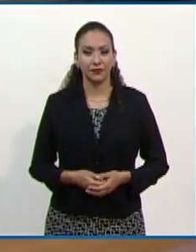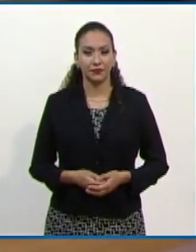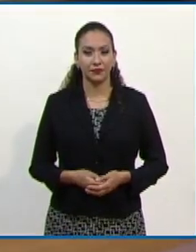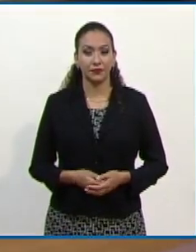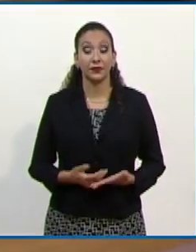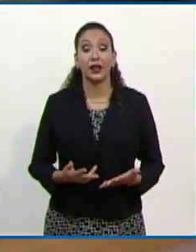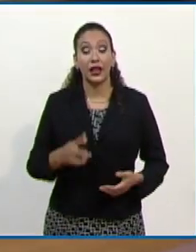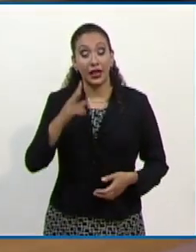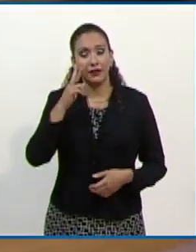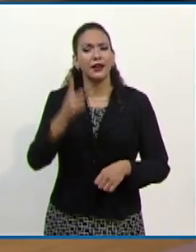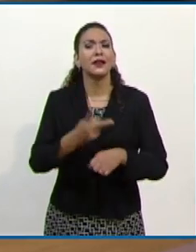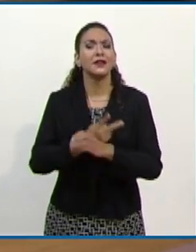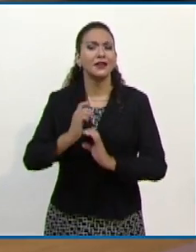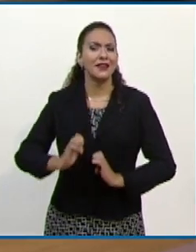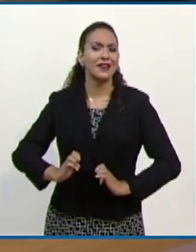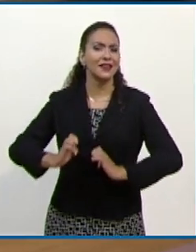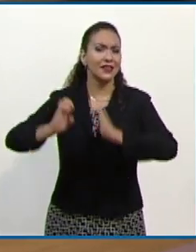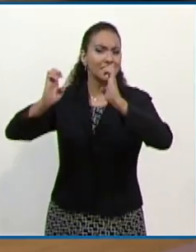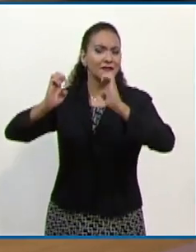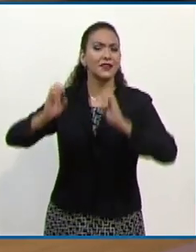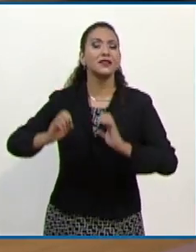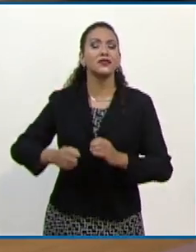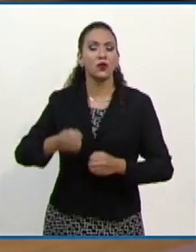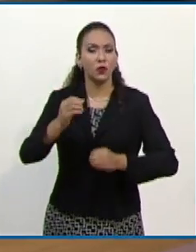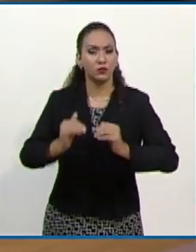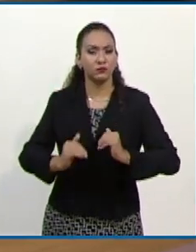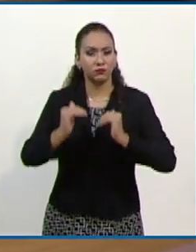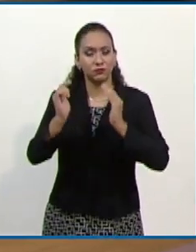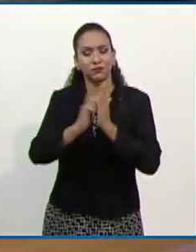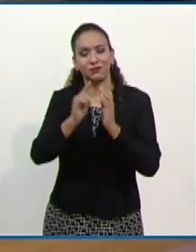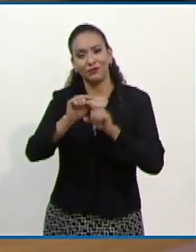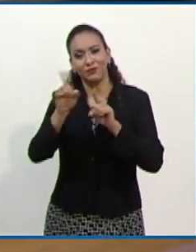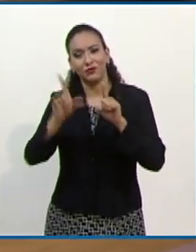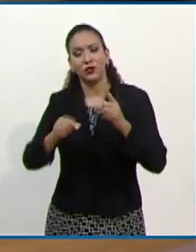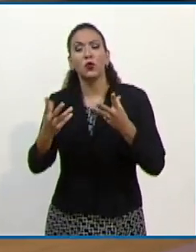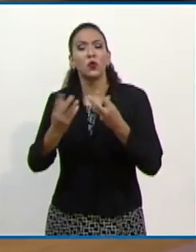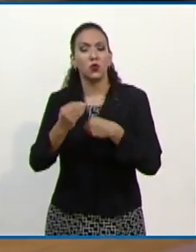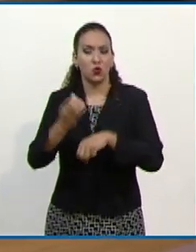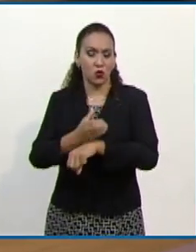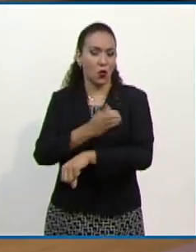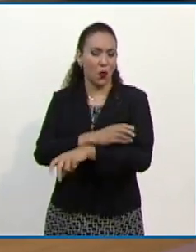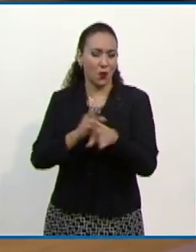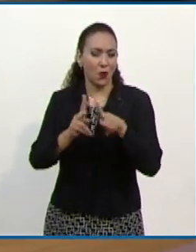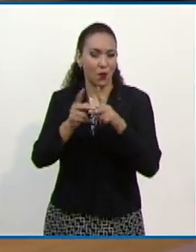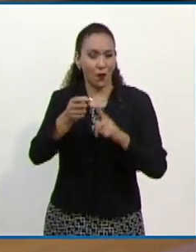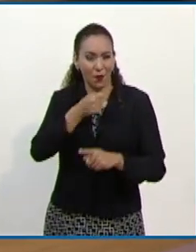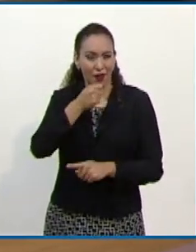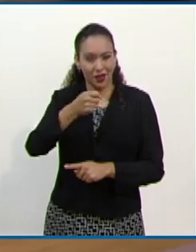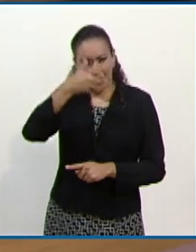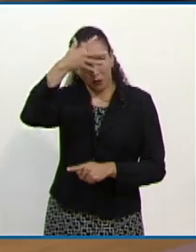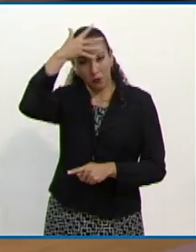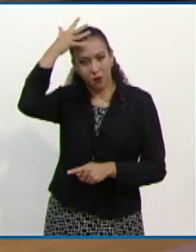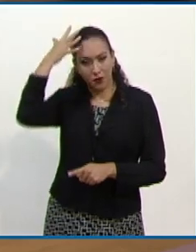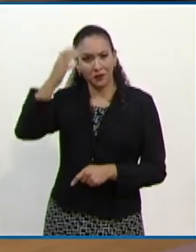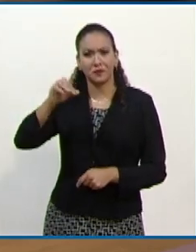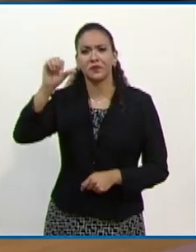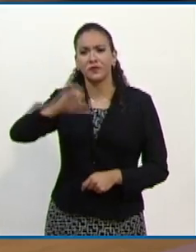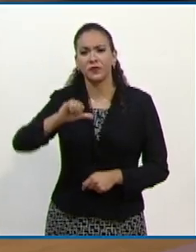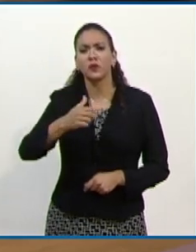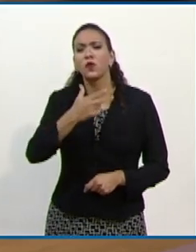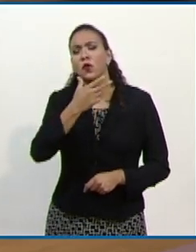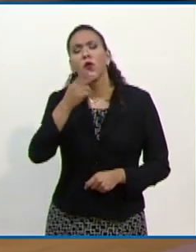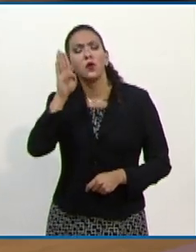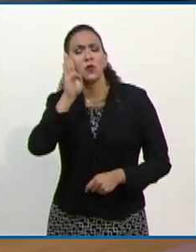Vámonos directo al edificio sede de la Suprema Corte con mi compañero Mario López Peña, quien nos tiene el reporte de lo que resolvieron esta tarde las y